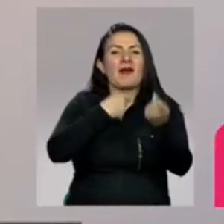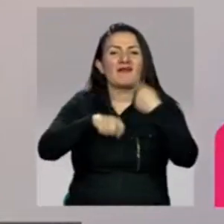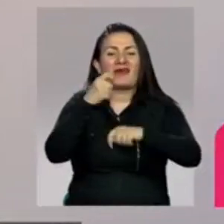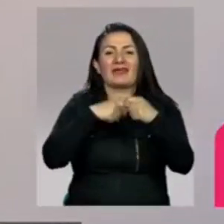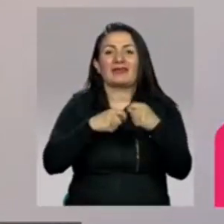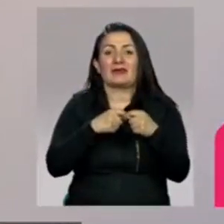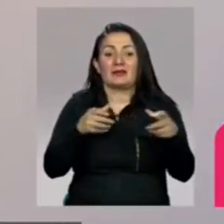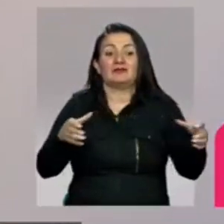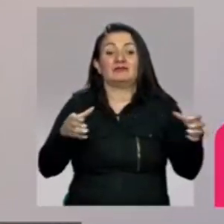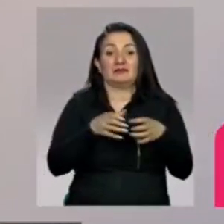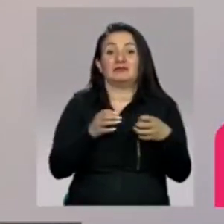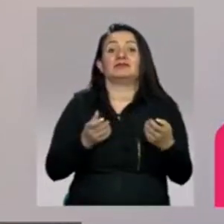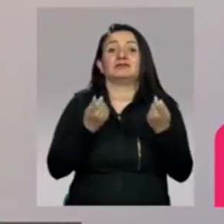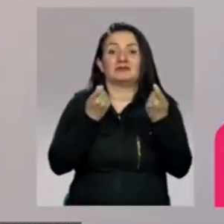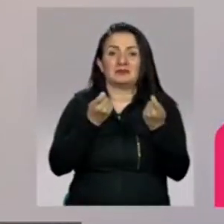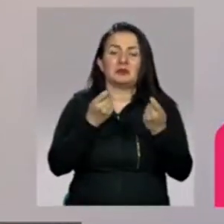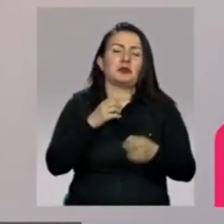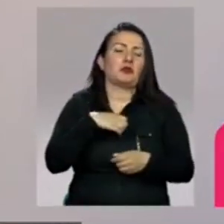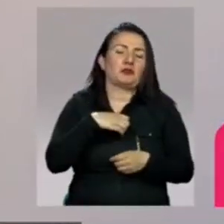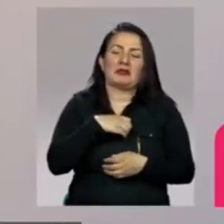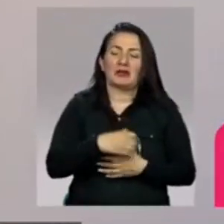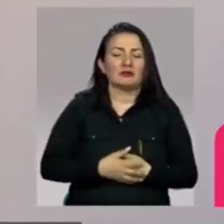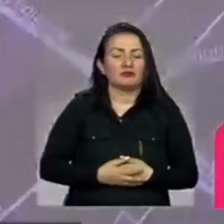realmente a un equipo de fútbol, no lo tienen.